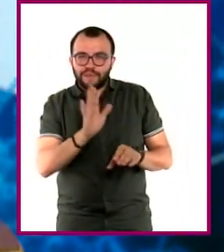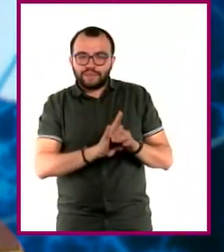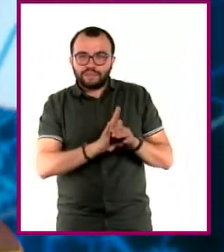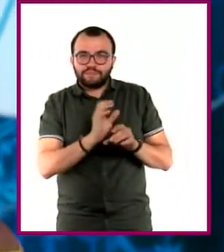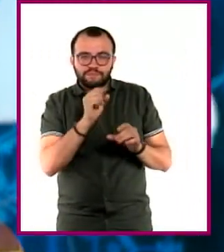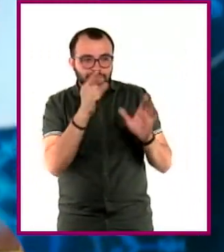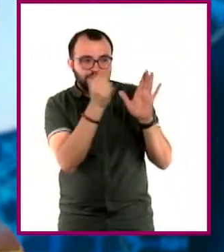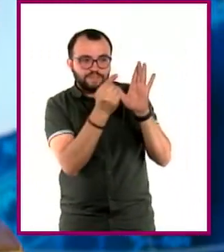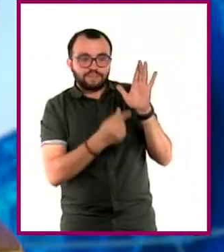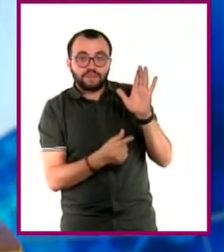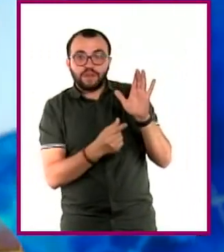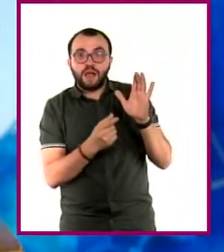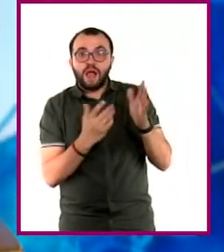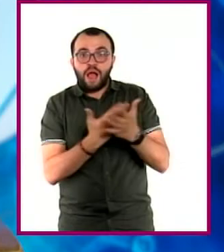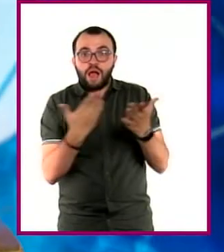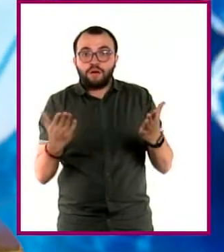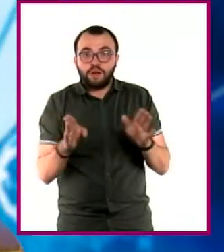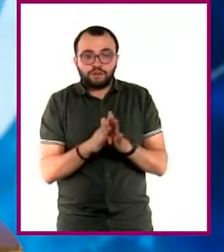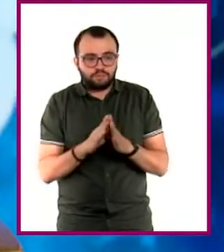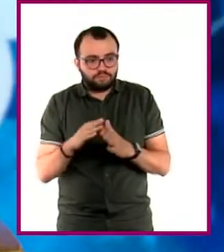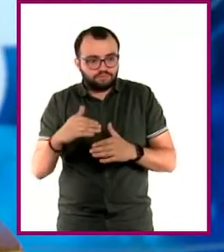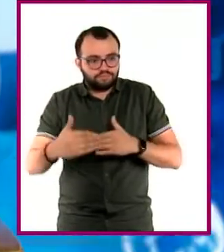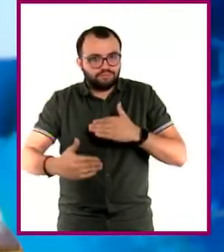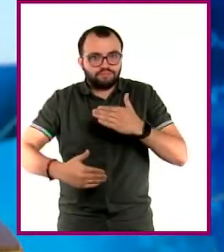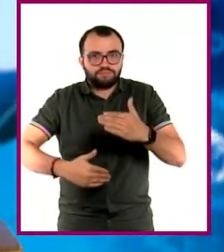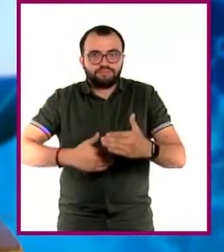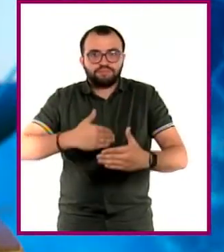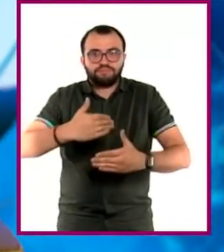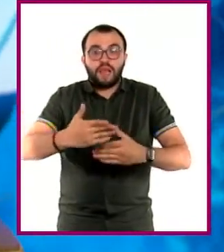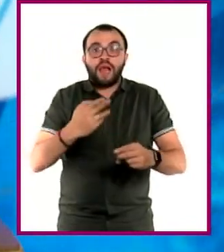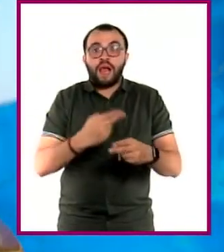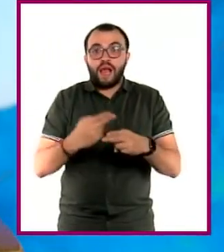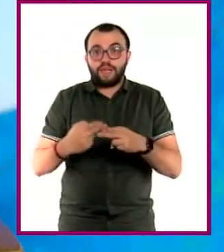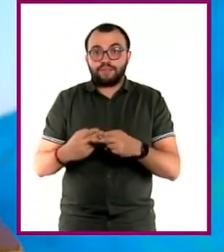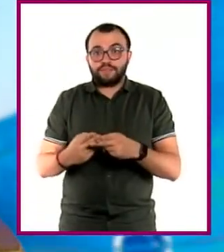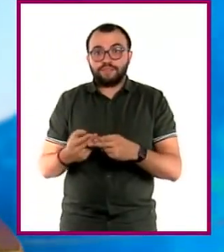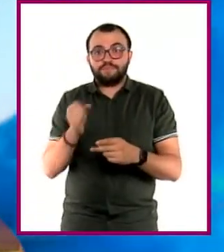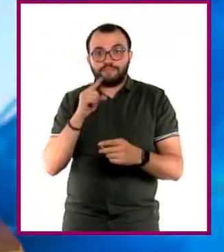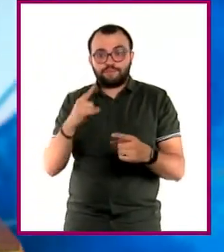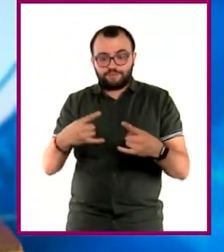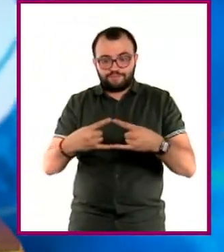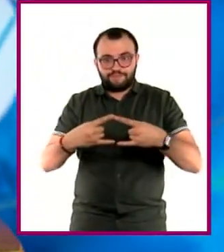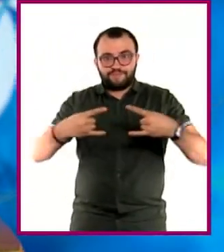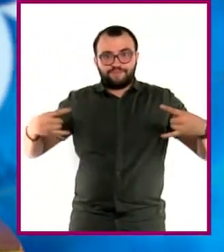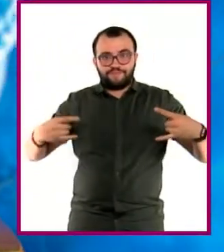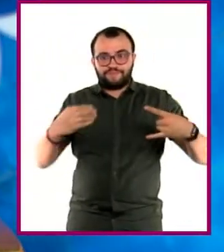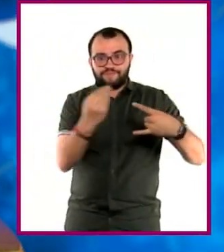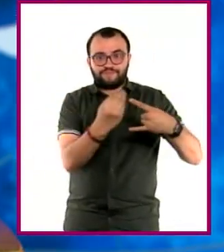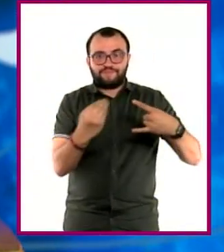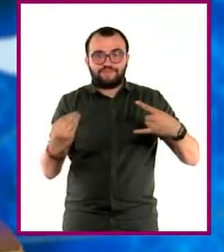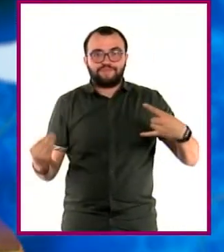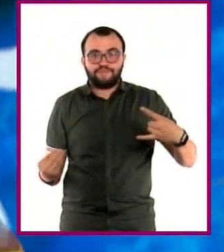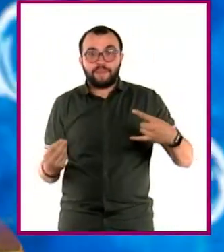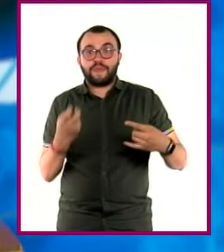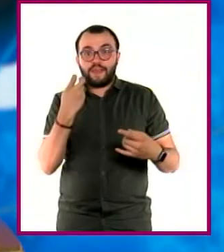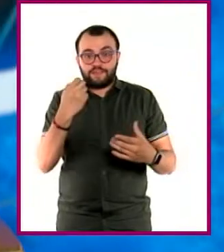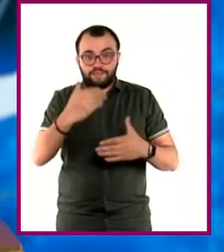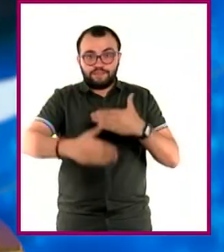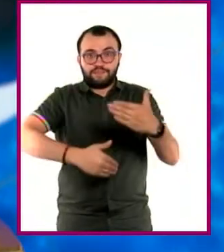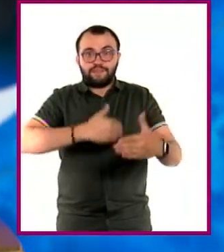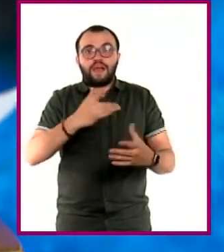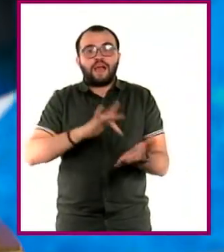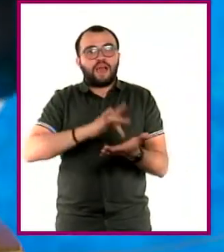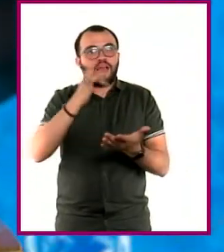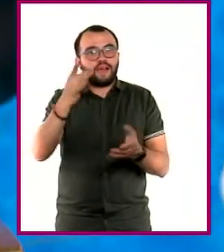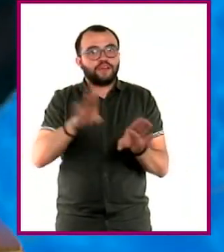símbolos, fue evolucionando hasta que Mendeleev creara su tabla periódica. Estos avances gracias